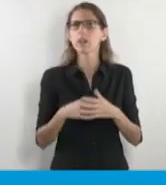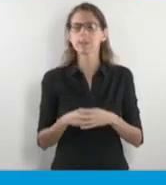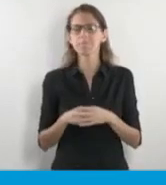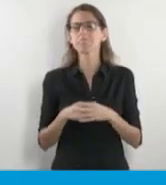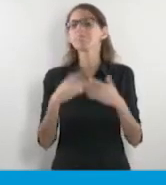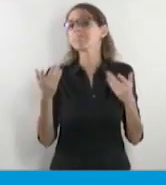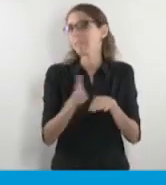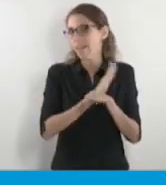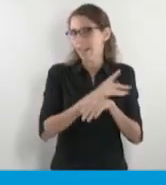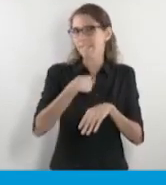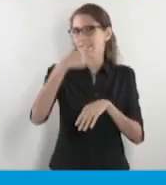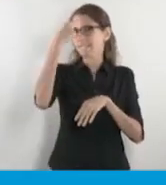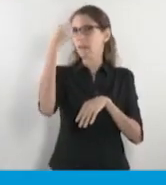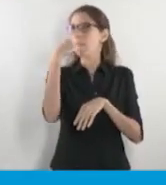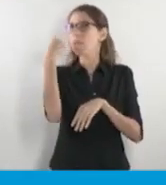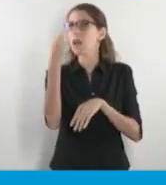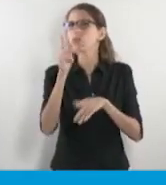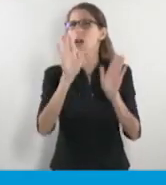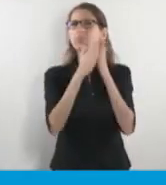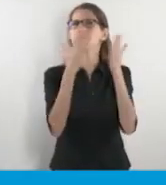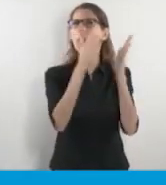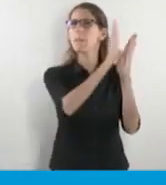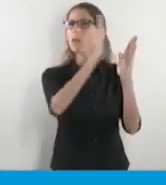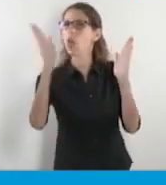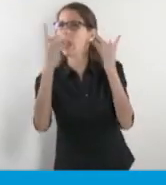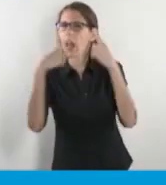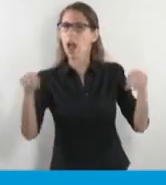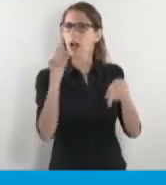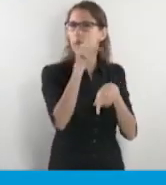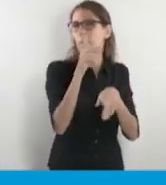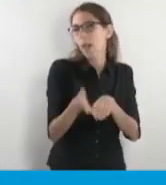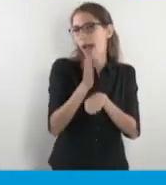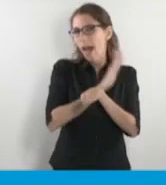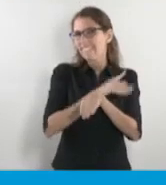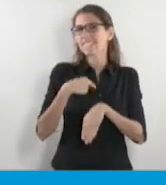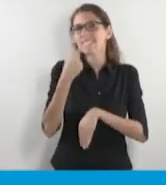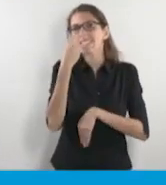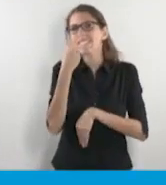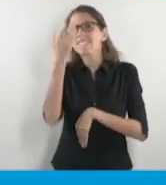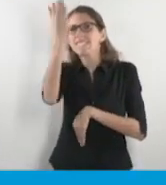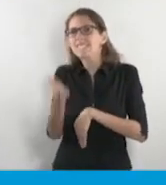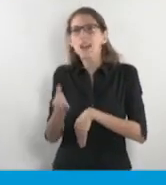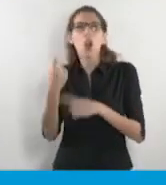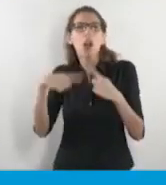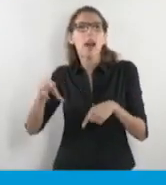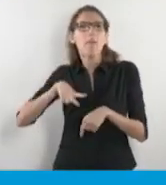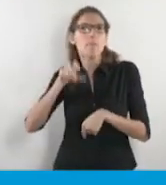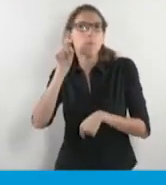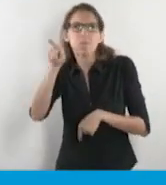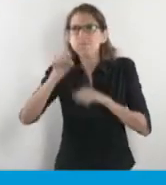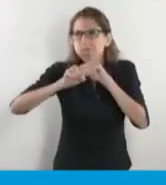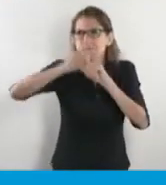a preguntar sobre la biblioteca pero antes te quiero ser una pregunta personal porque acá veo que eso es licenciado en bibliotecología